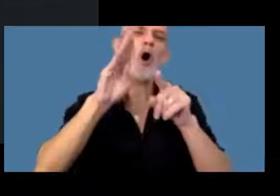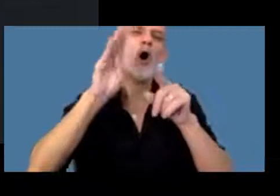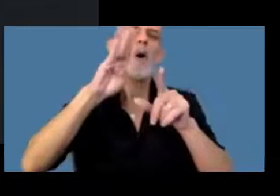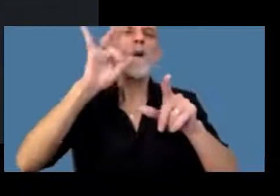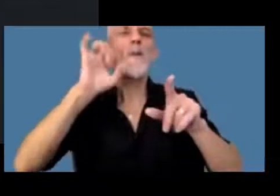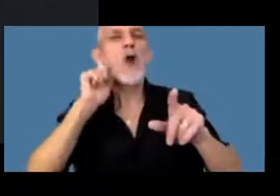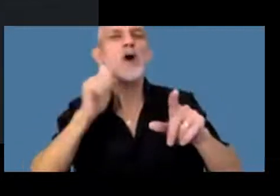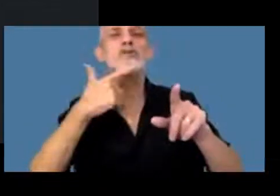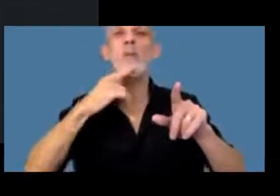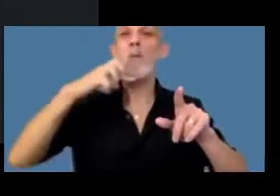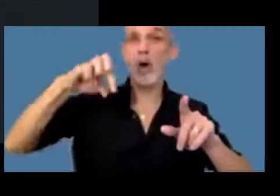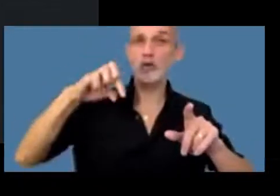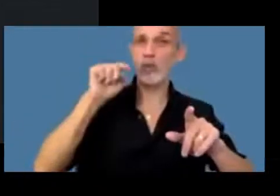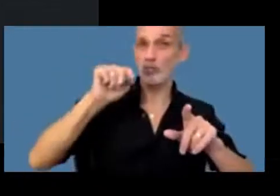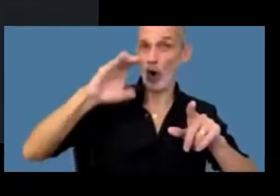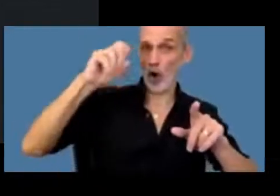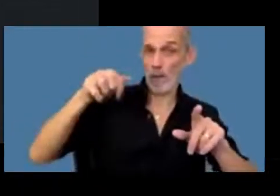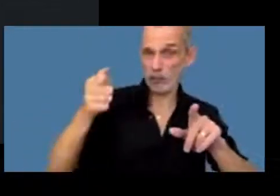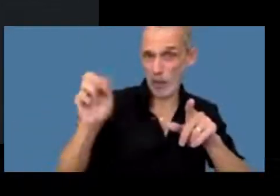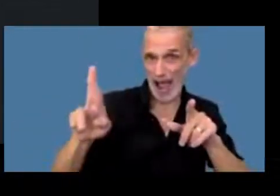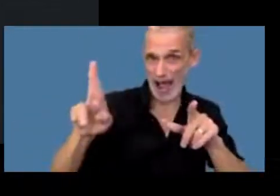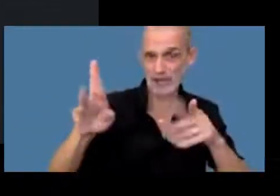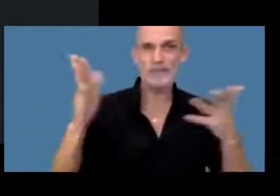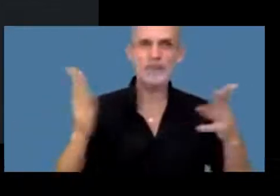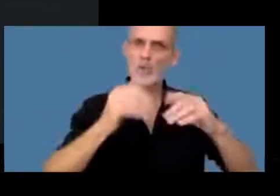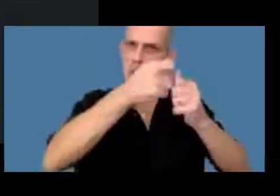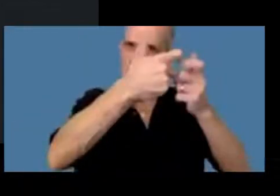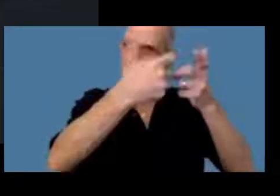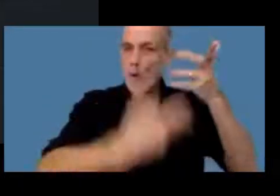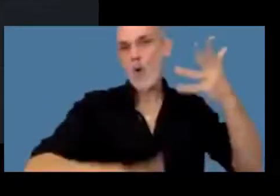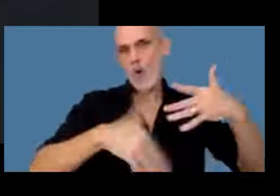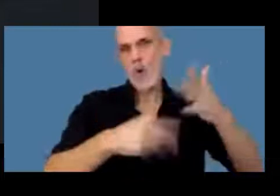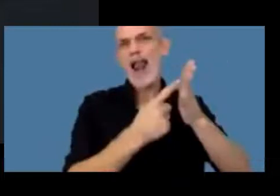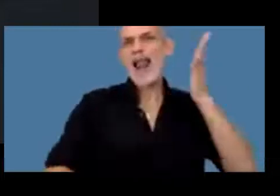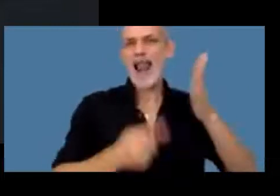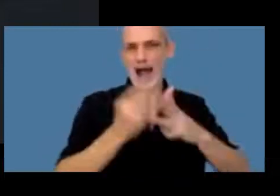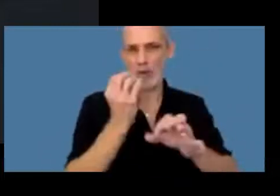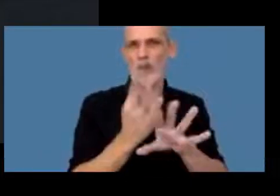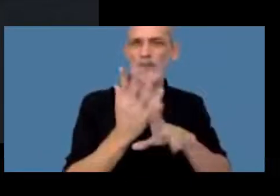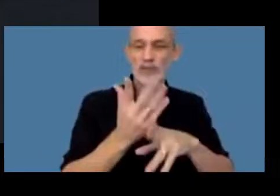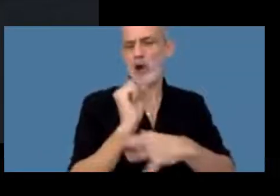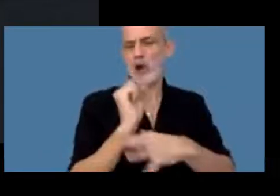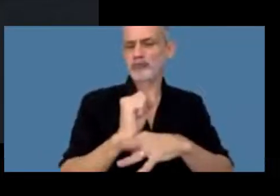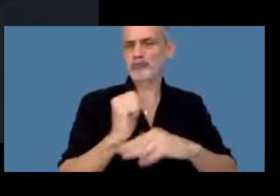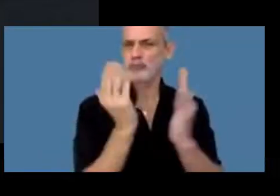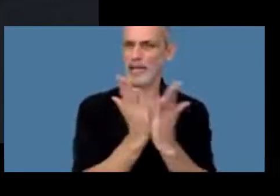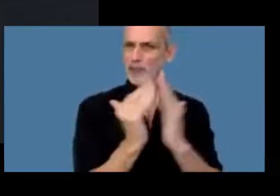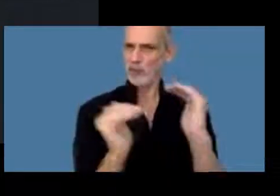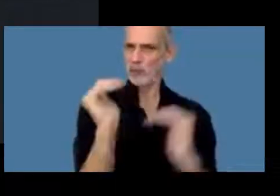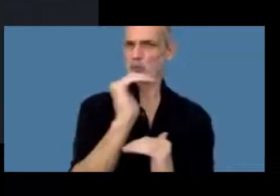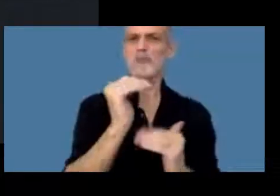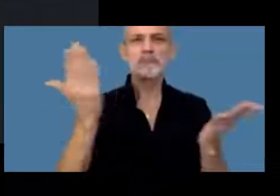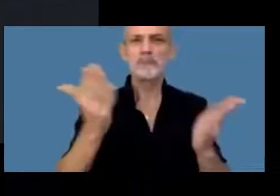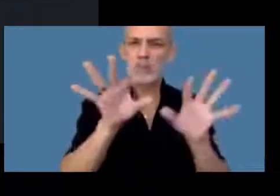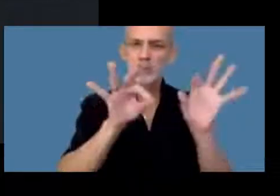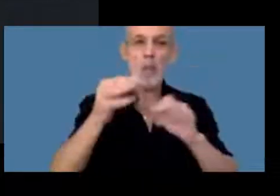www.joseluiseteri.blogspot.com.ar. Entre, bueno, sus extensos antecedentes profesionales y académicos, destacamos que es profesor